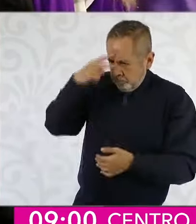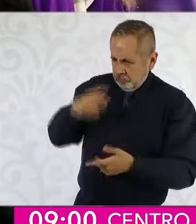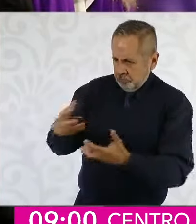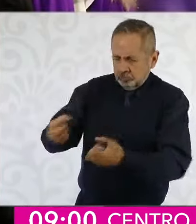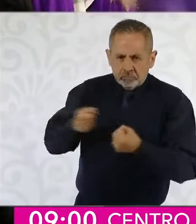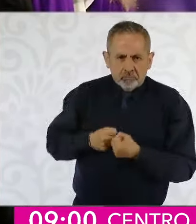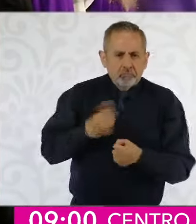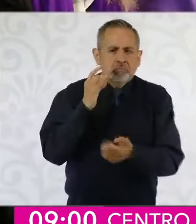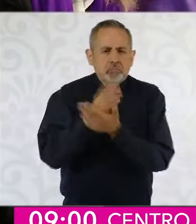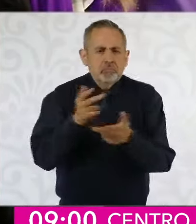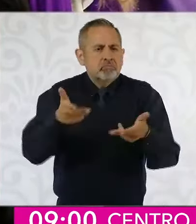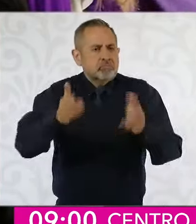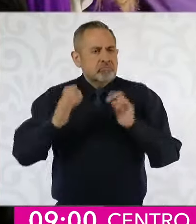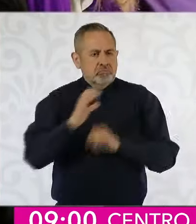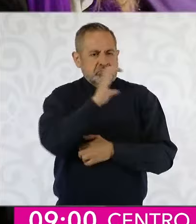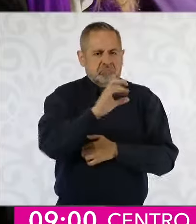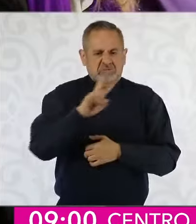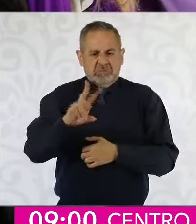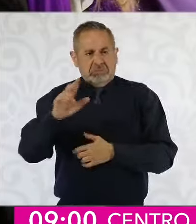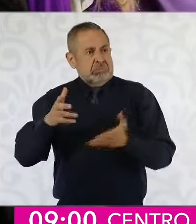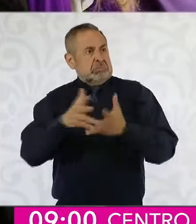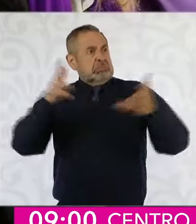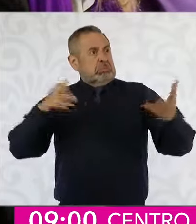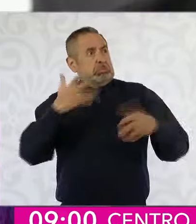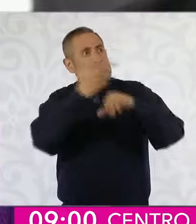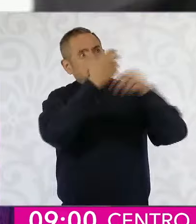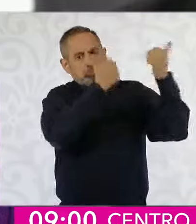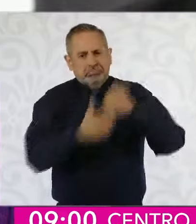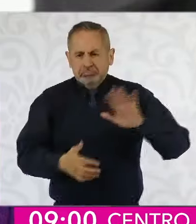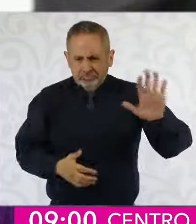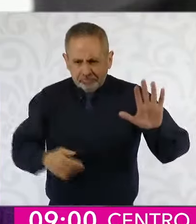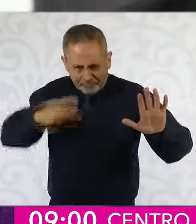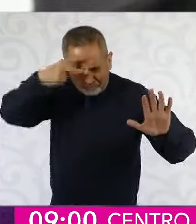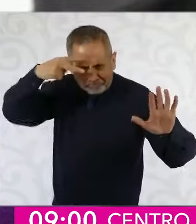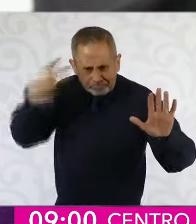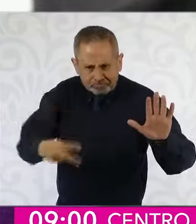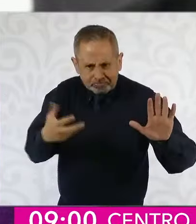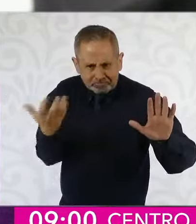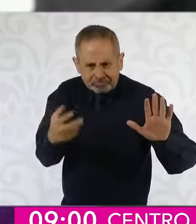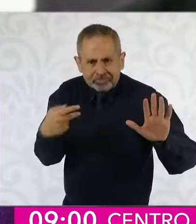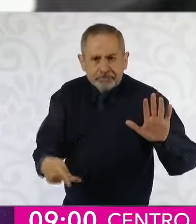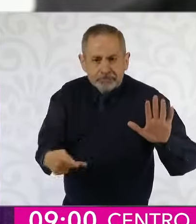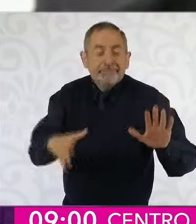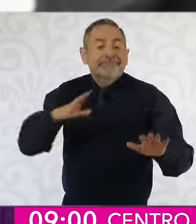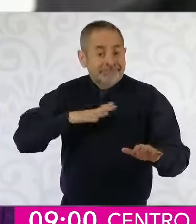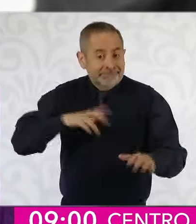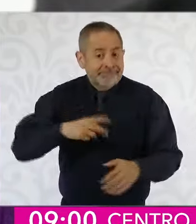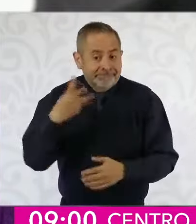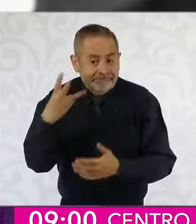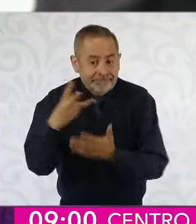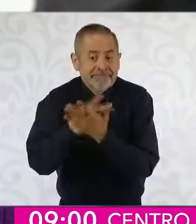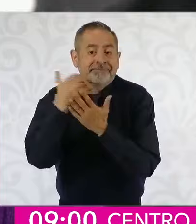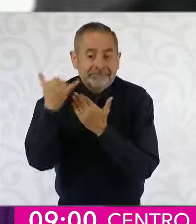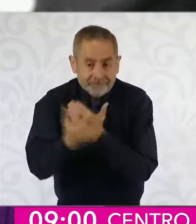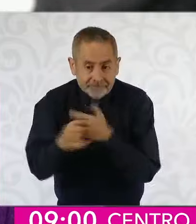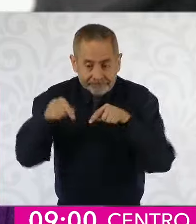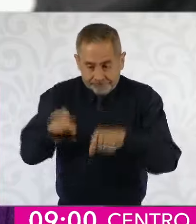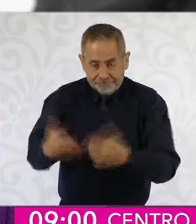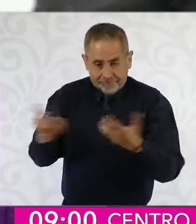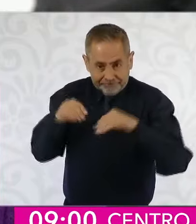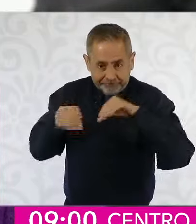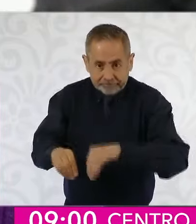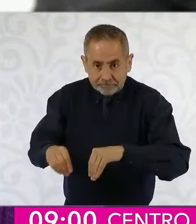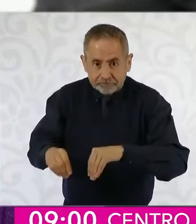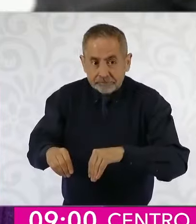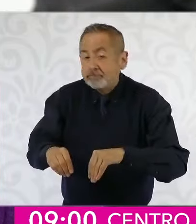las pick-ups o las SUVs grandotas, etcétera, etcétera. Y hay tres proyectos importantes de empresas norteamericanas